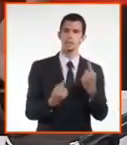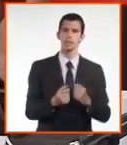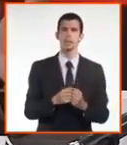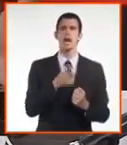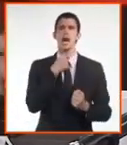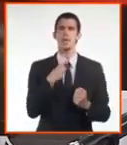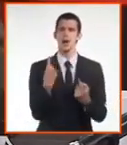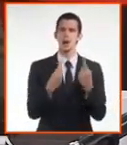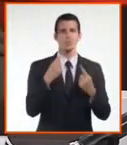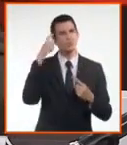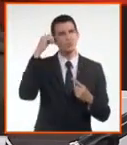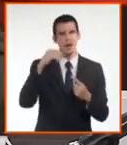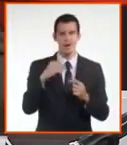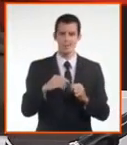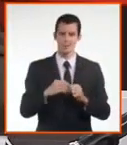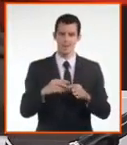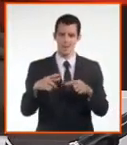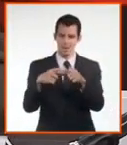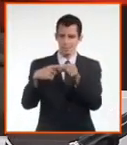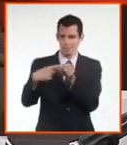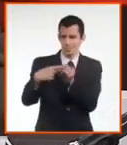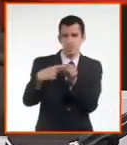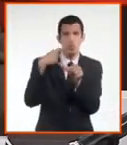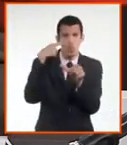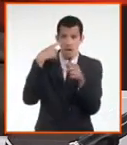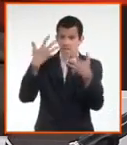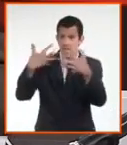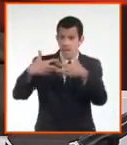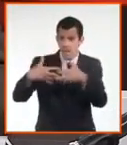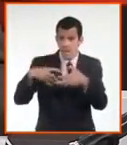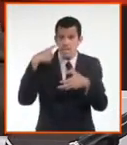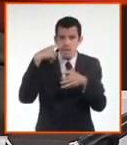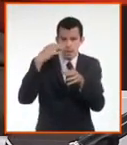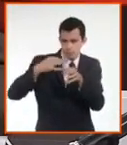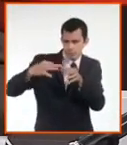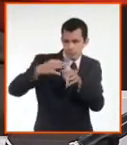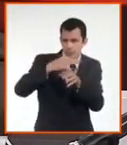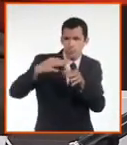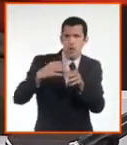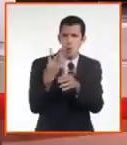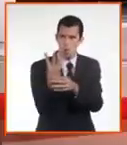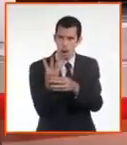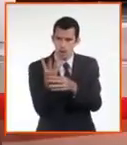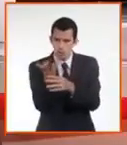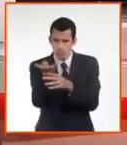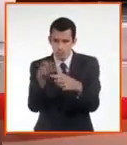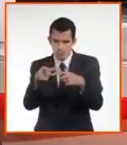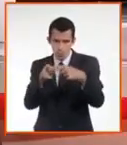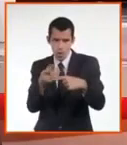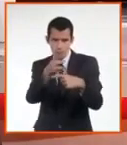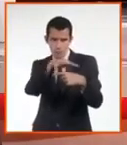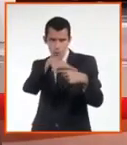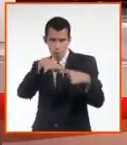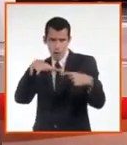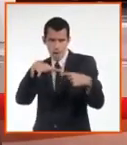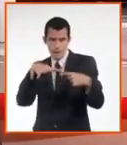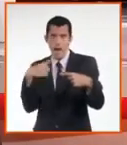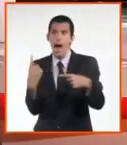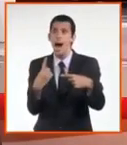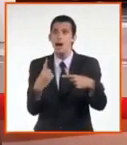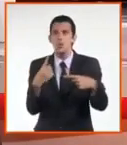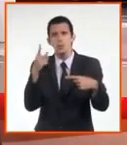tres y ahí por eso hubo alopurinol por eso hubo captopril por eso tuvieron un grupo de productos pero también